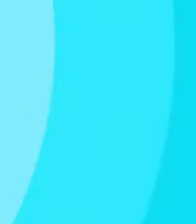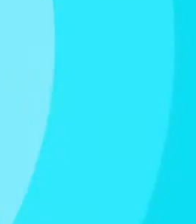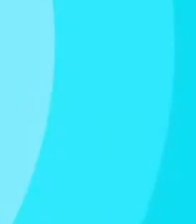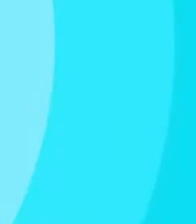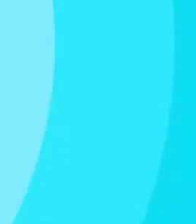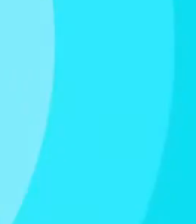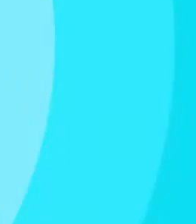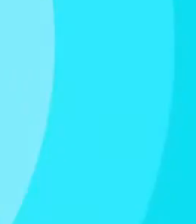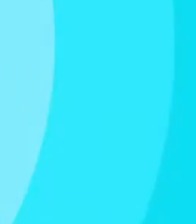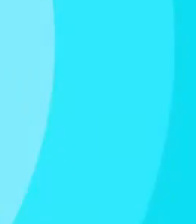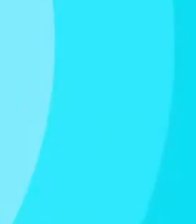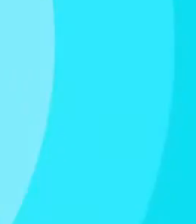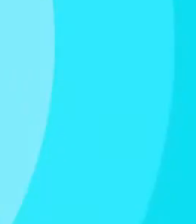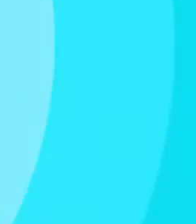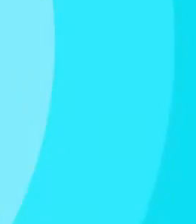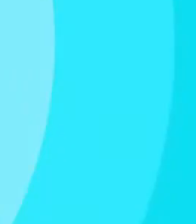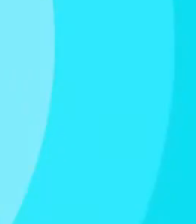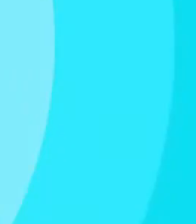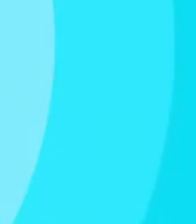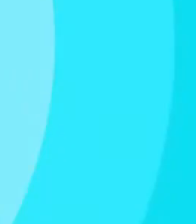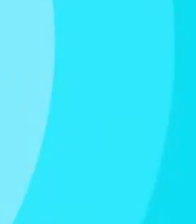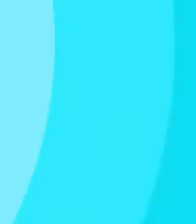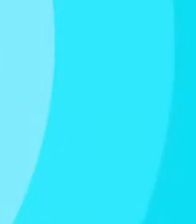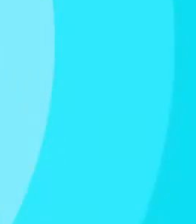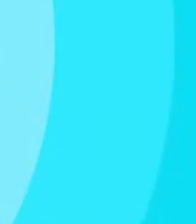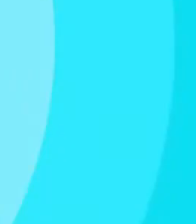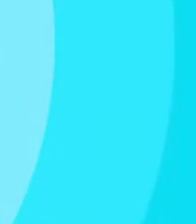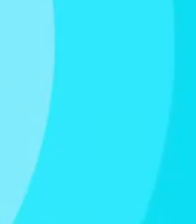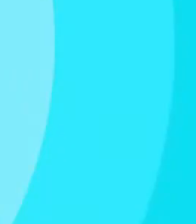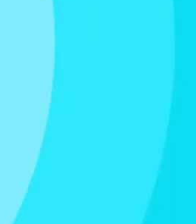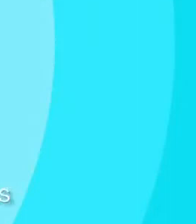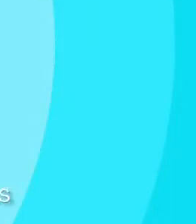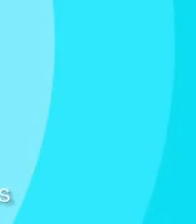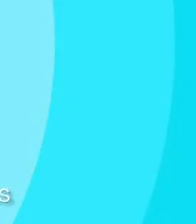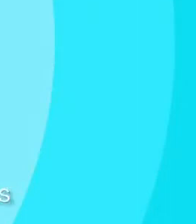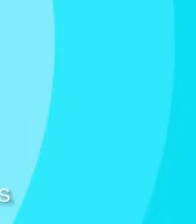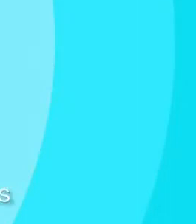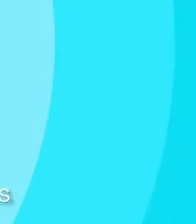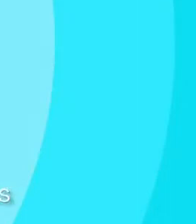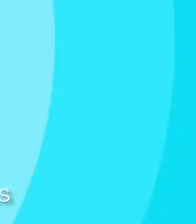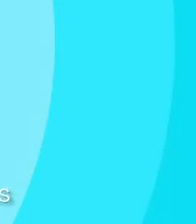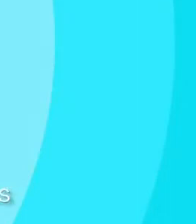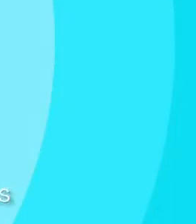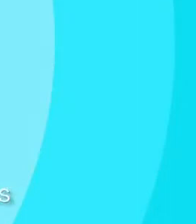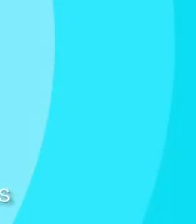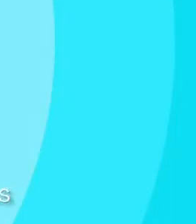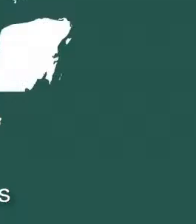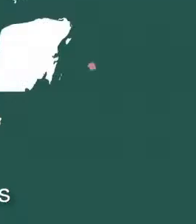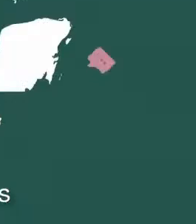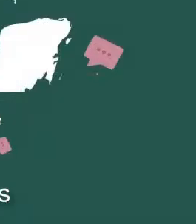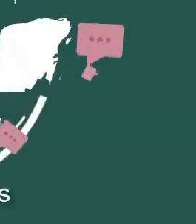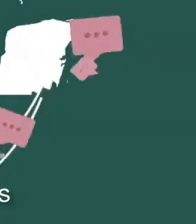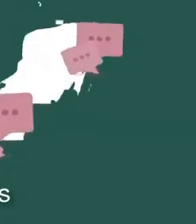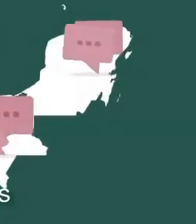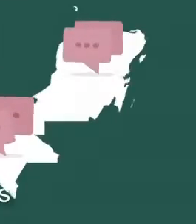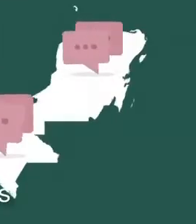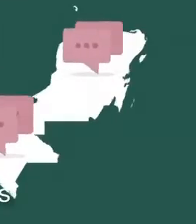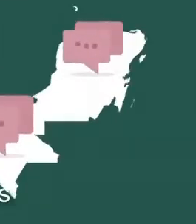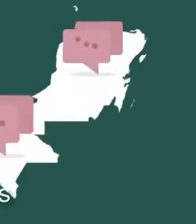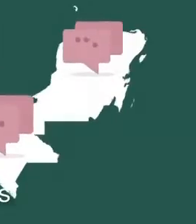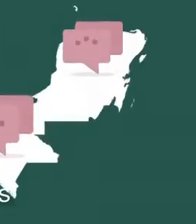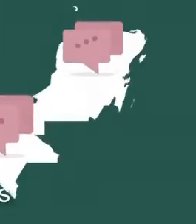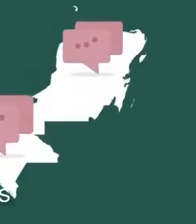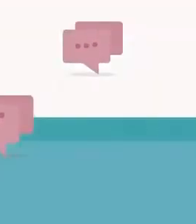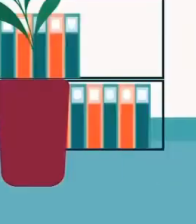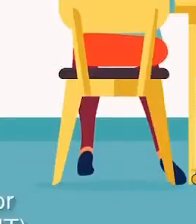modelo, diseñado en colaboración con el Instituto Nacional de Economía Social y puesto en marcha en coinversión con las instancias